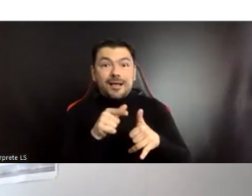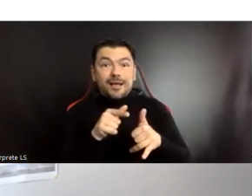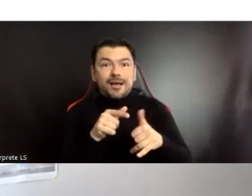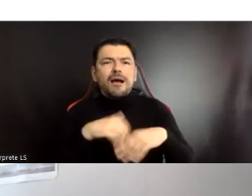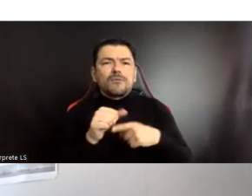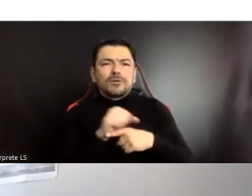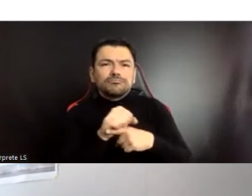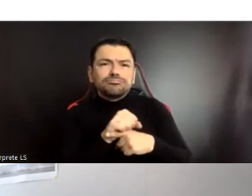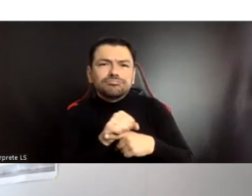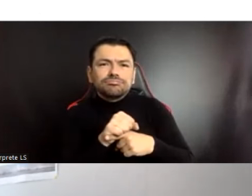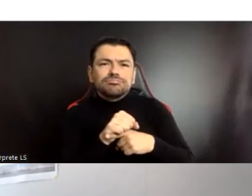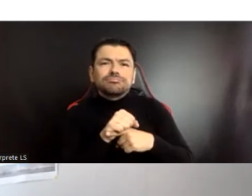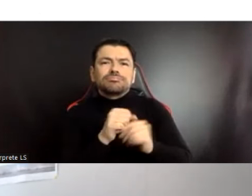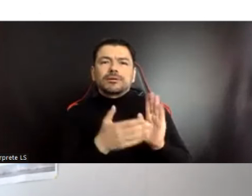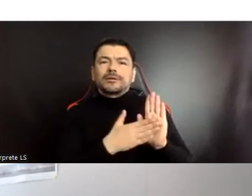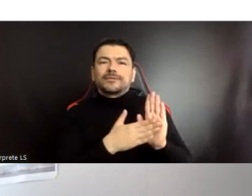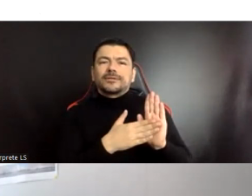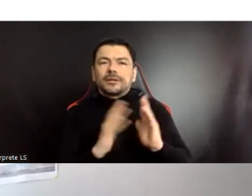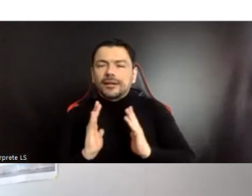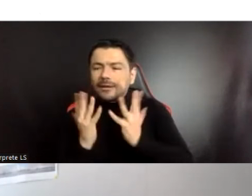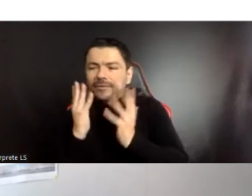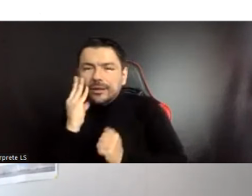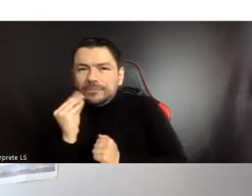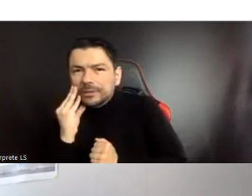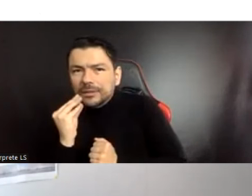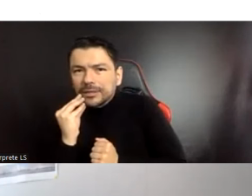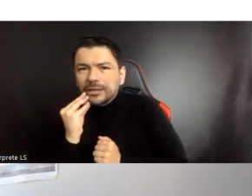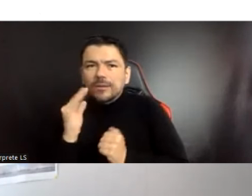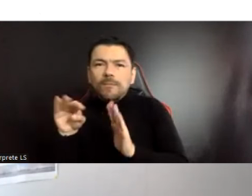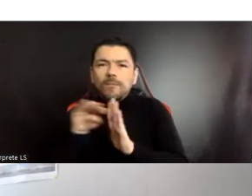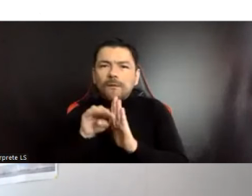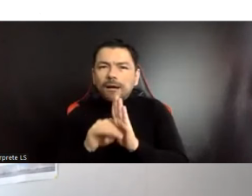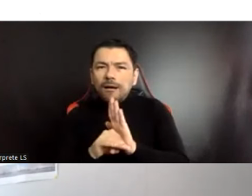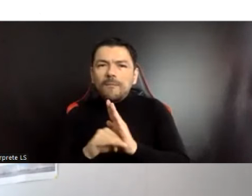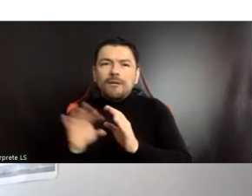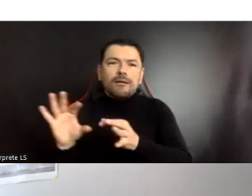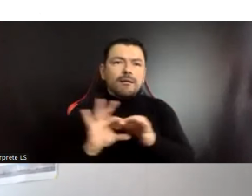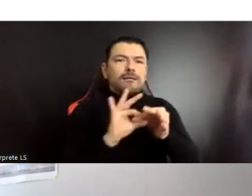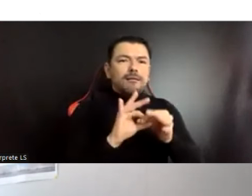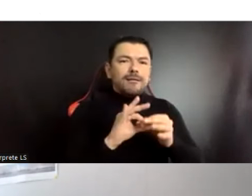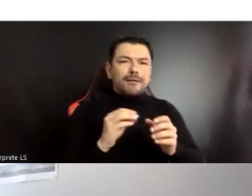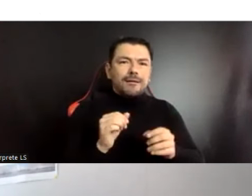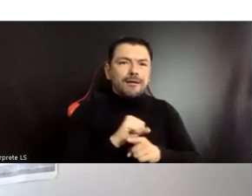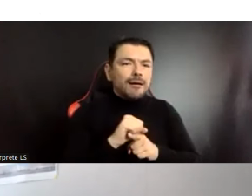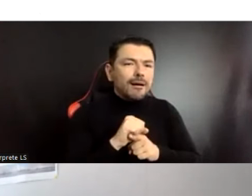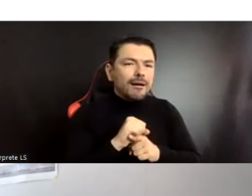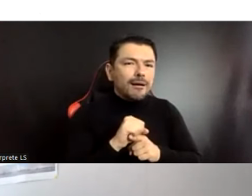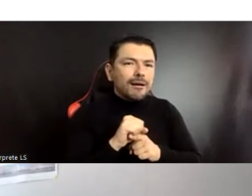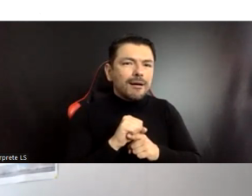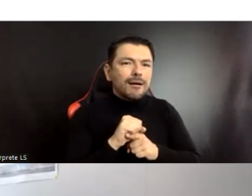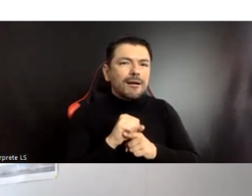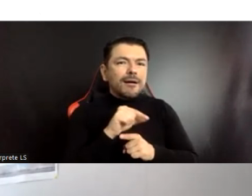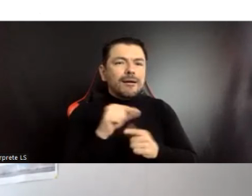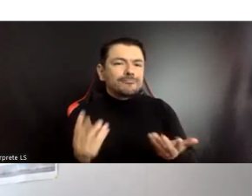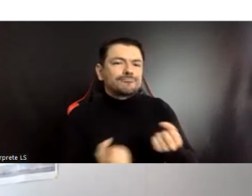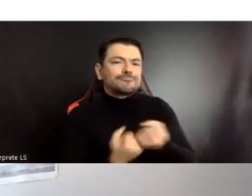de vida dentro del programa o de los escenarios en torno de los cuales se construya un ejercicio.